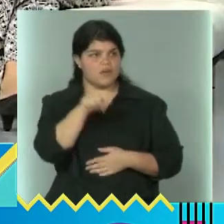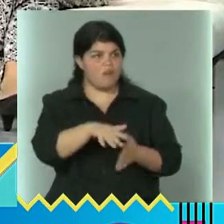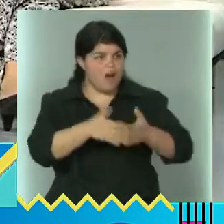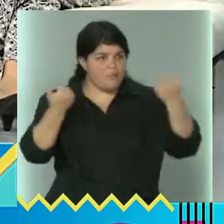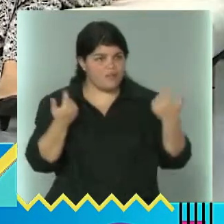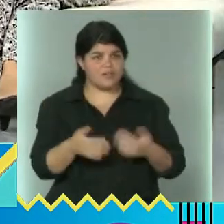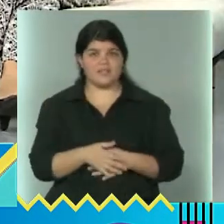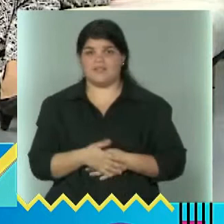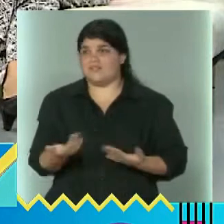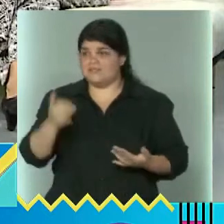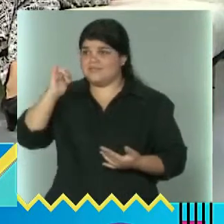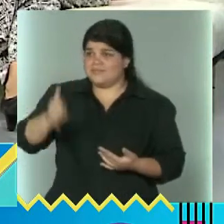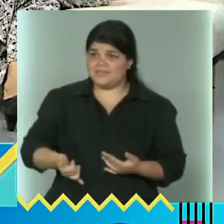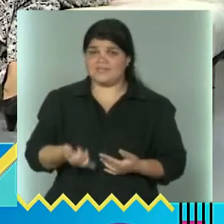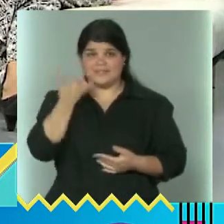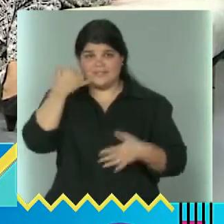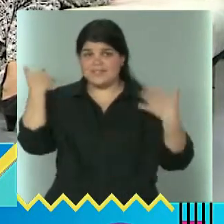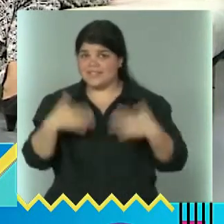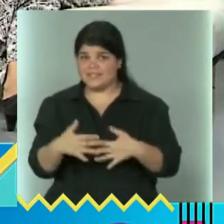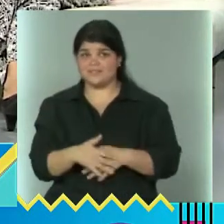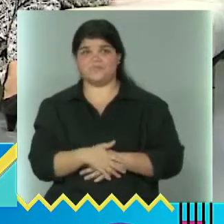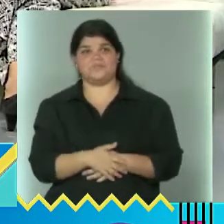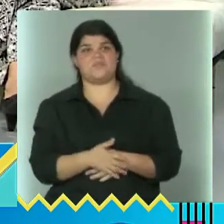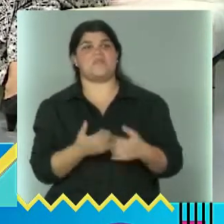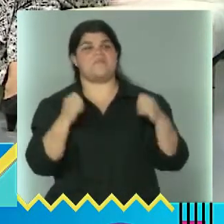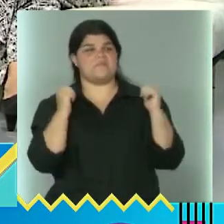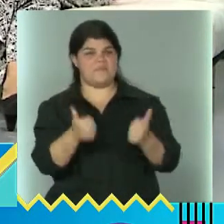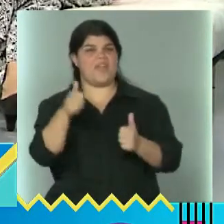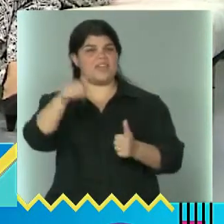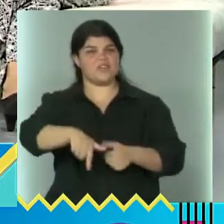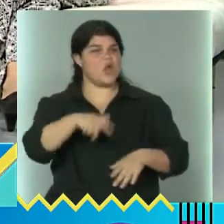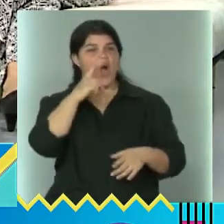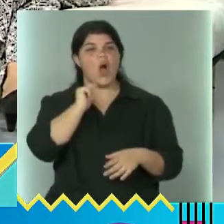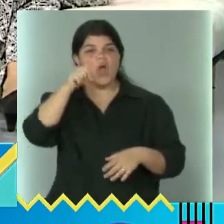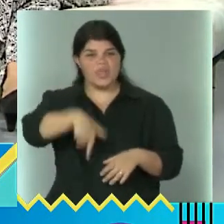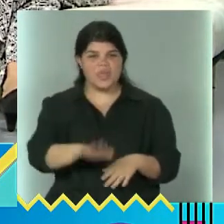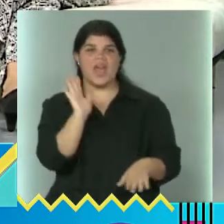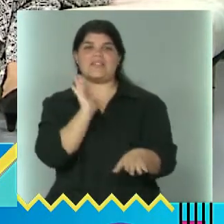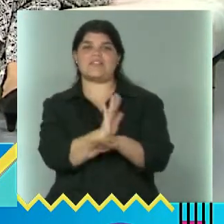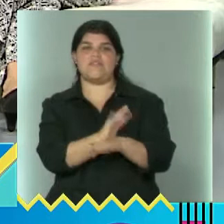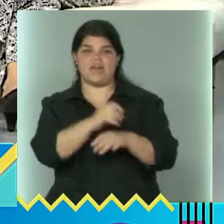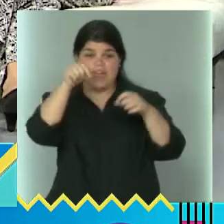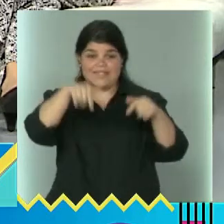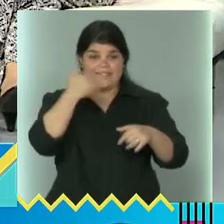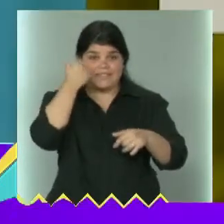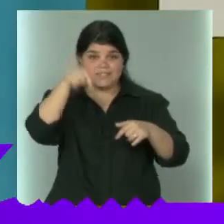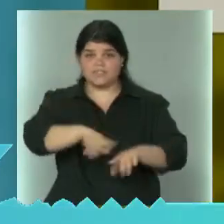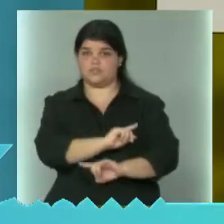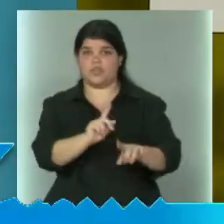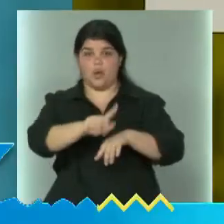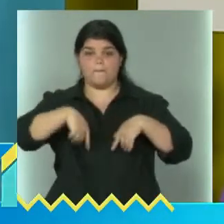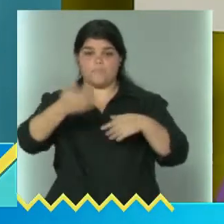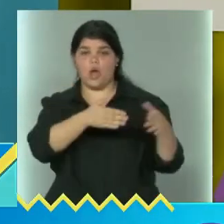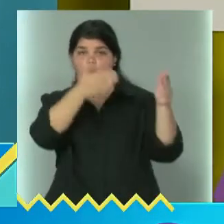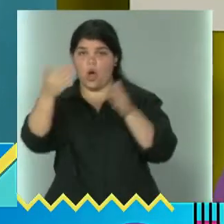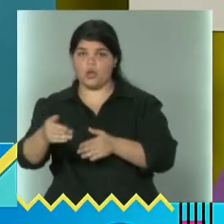estoy apurada. Bueno, vamos a intentar definirlo hoy, si se puede. Entonces vamos a intentar que sea ahora, pero no ya, sino en el próximo bloque, porque